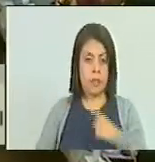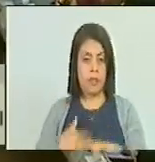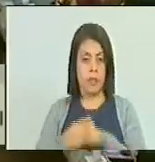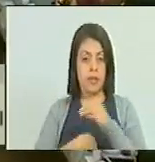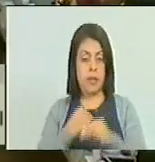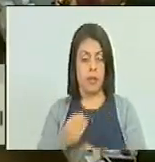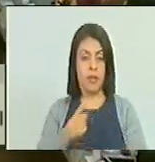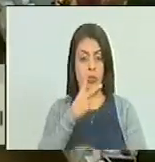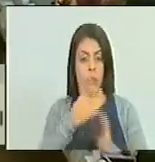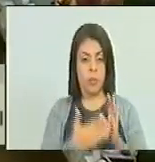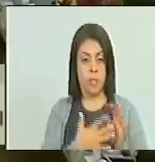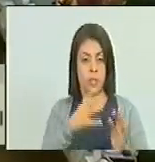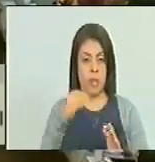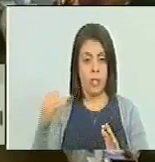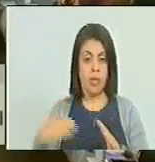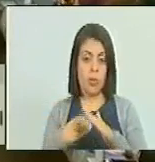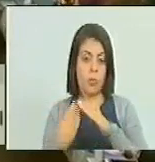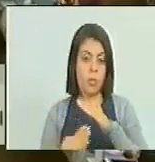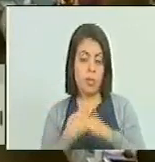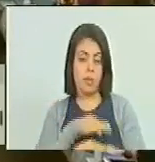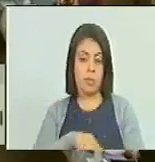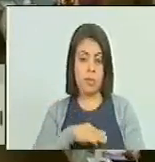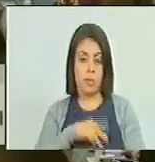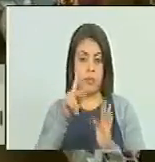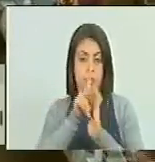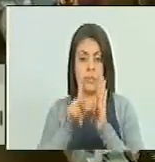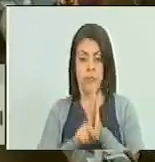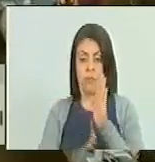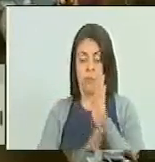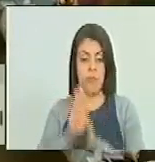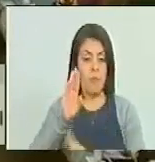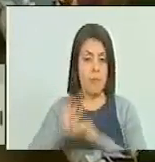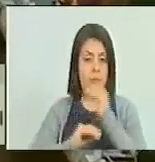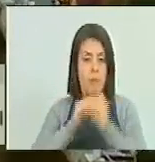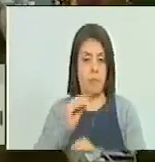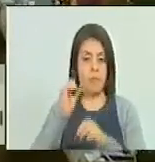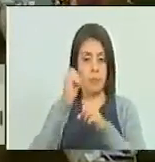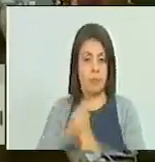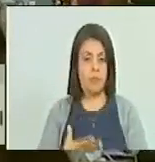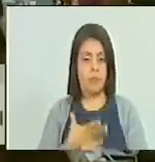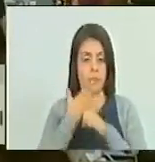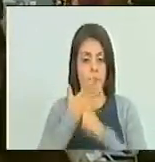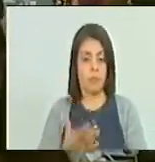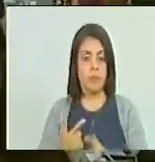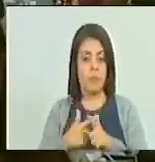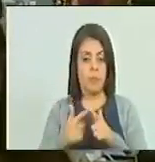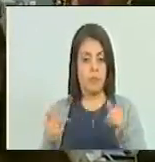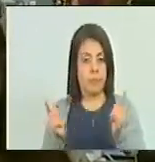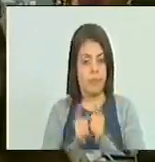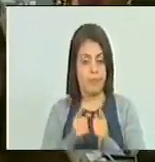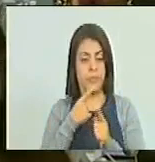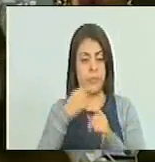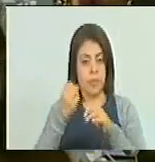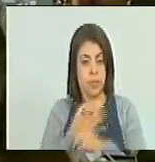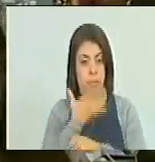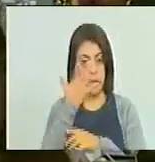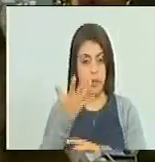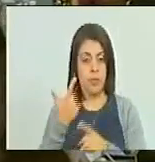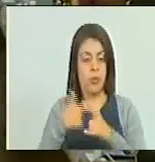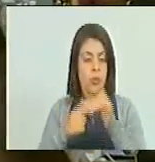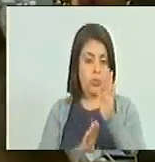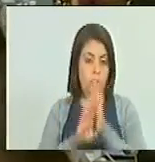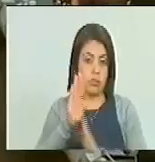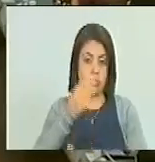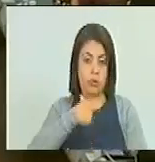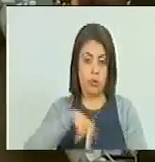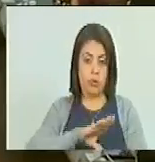iba hacia las 2.500 bases de Misiones, y que este programa siga construyendo la esperanza. Y en palabras de Cortázar, la esperanza es el único sentimiento que